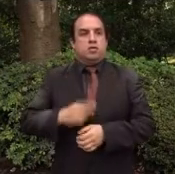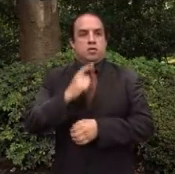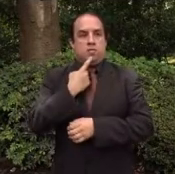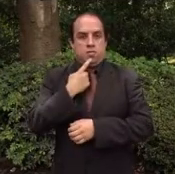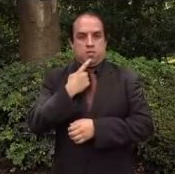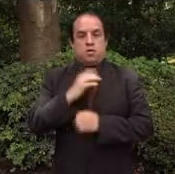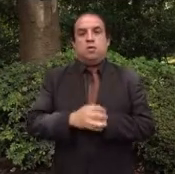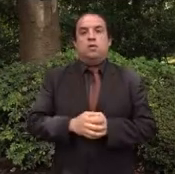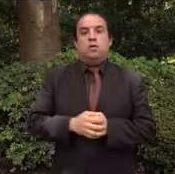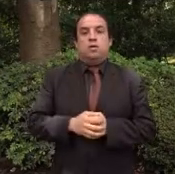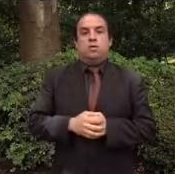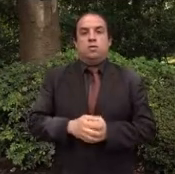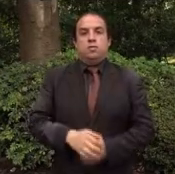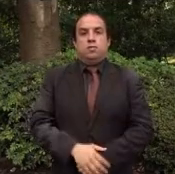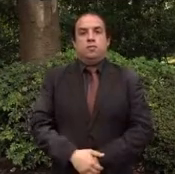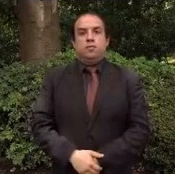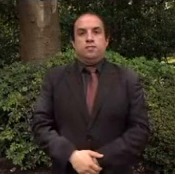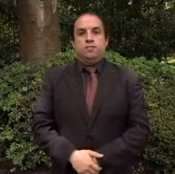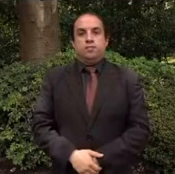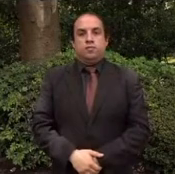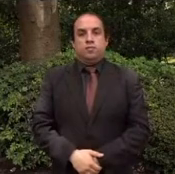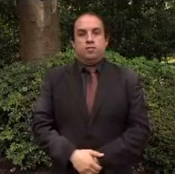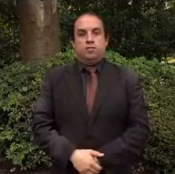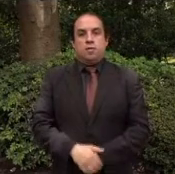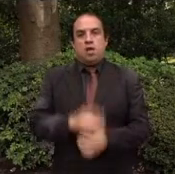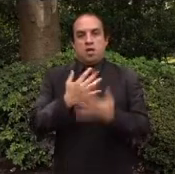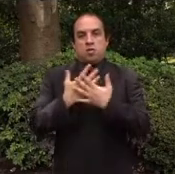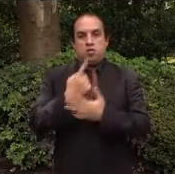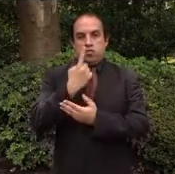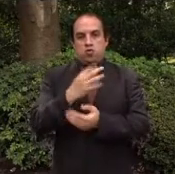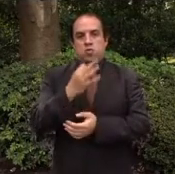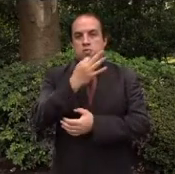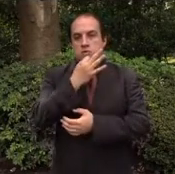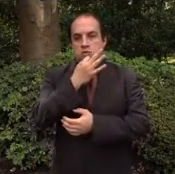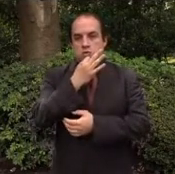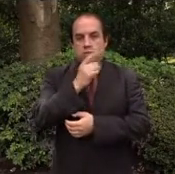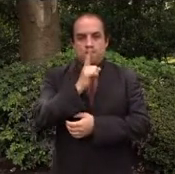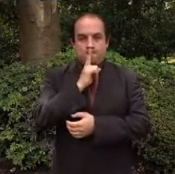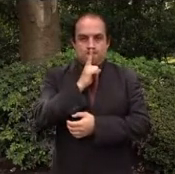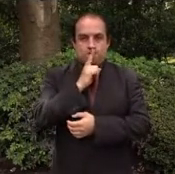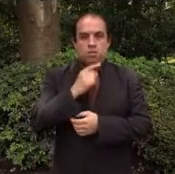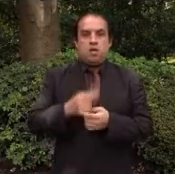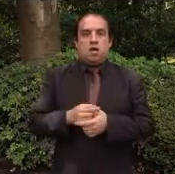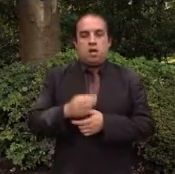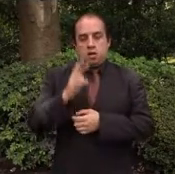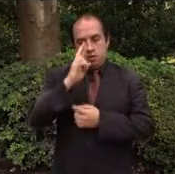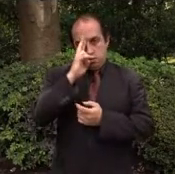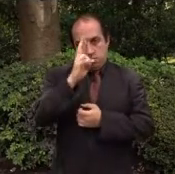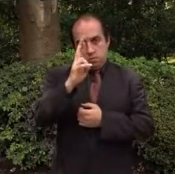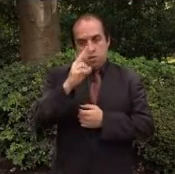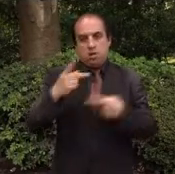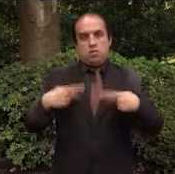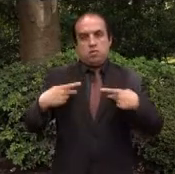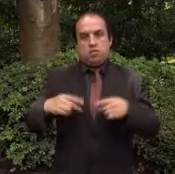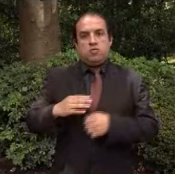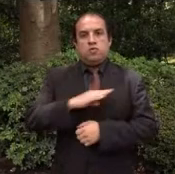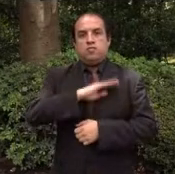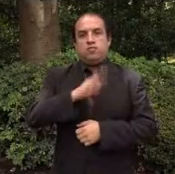Obrador, guardaremos un minuto de silencio en honor de todas las personas fallecidas por la pandemia de